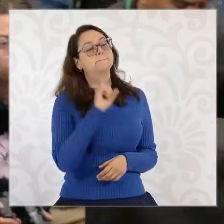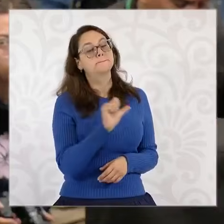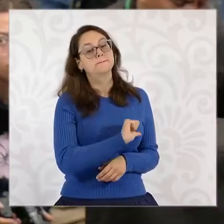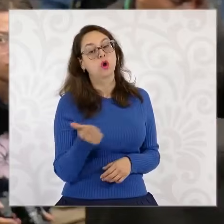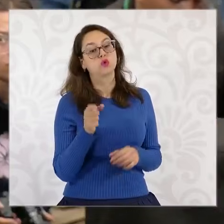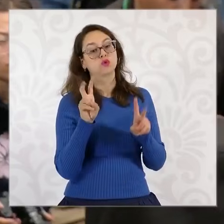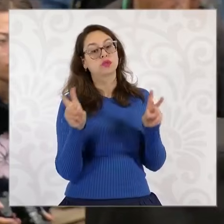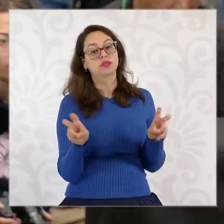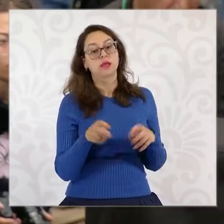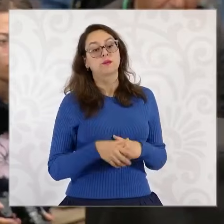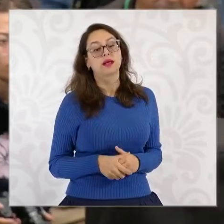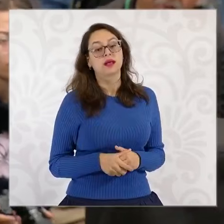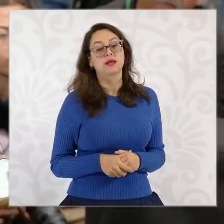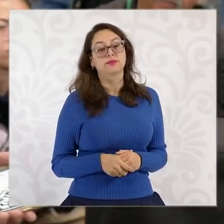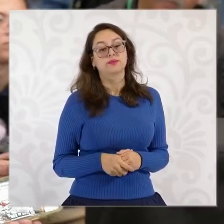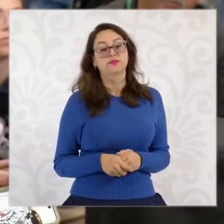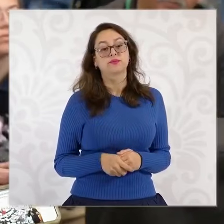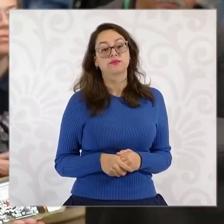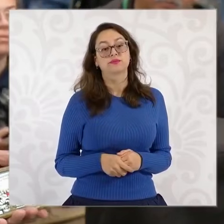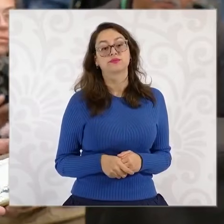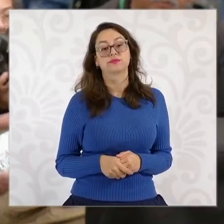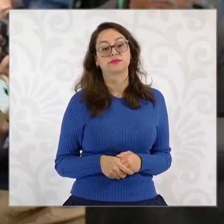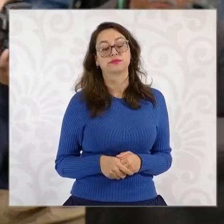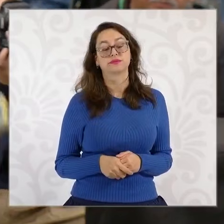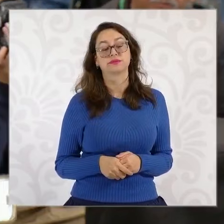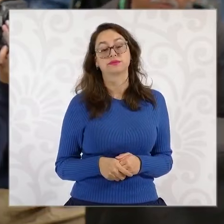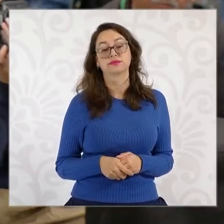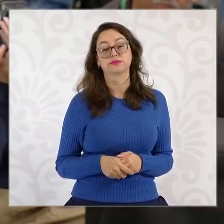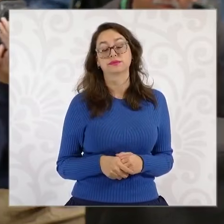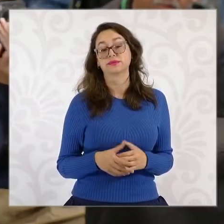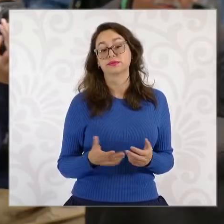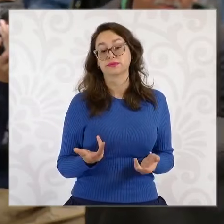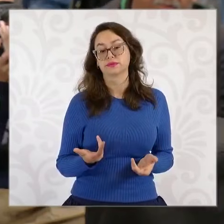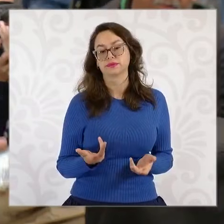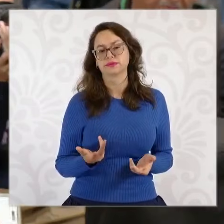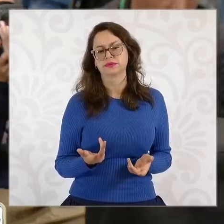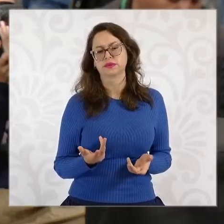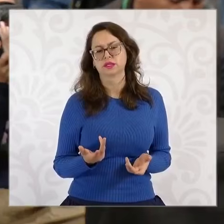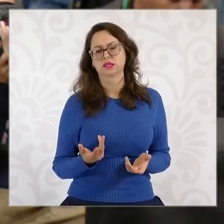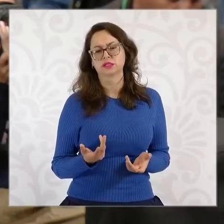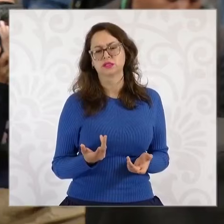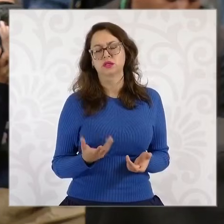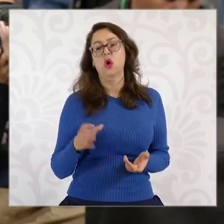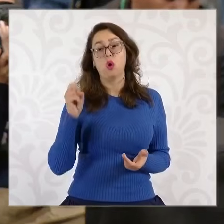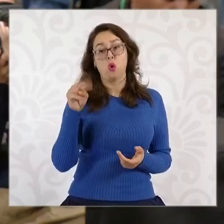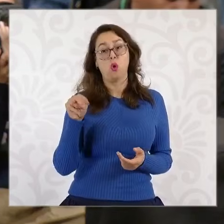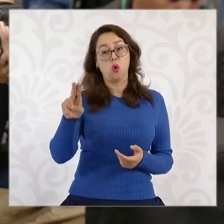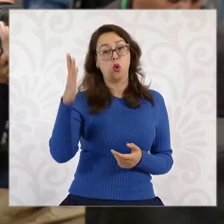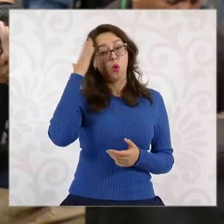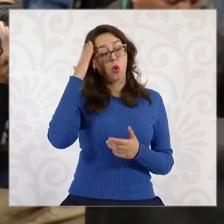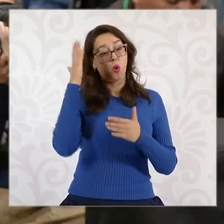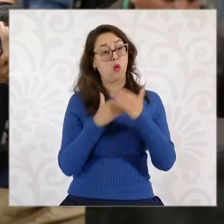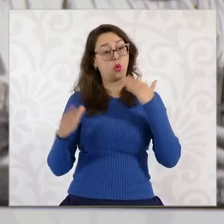Vendrá próximamente, me parece, el titular del Alto Comisionado de Naciones Unidas Sí, para los